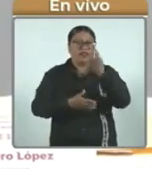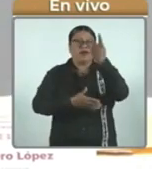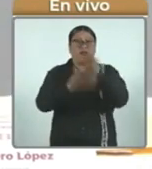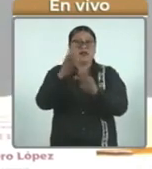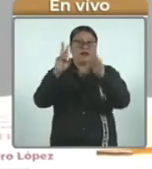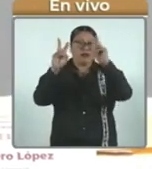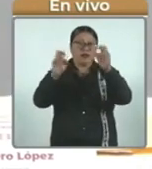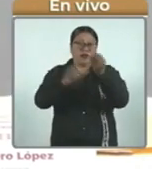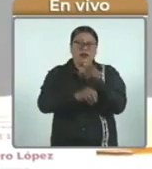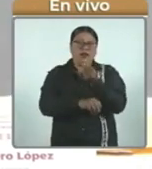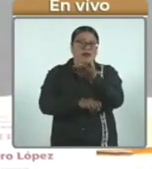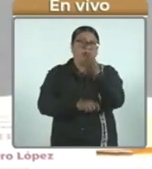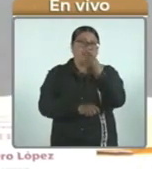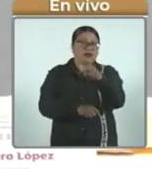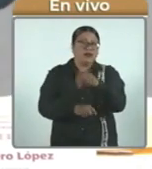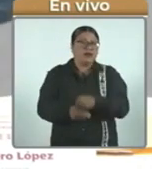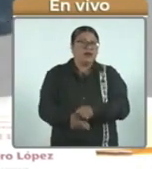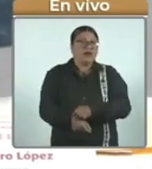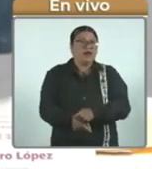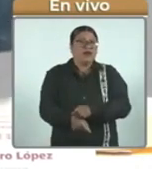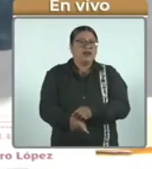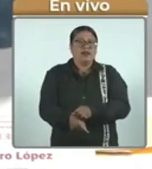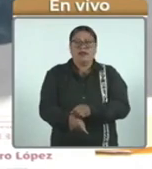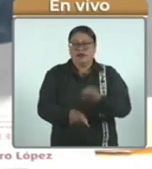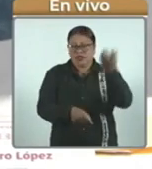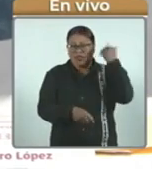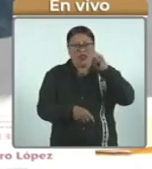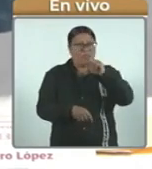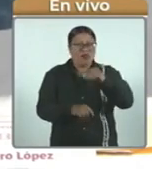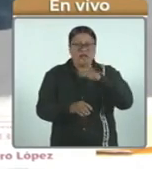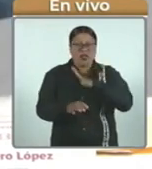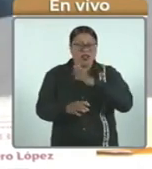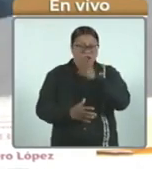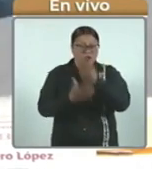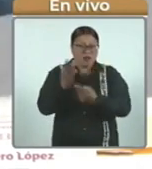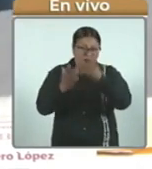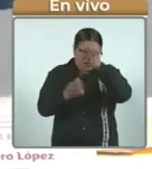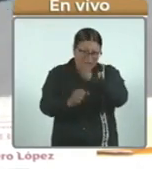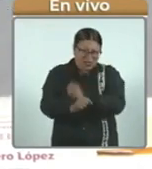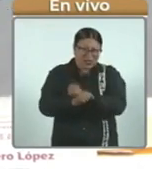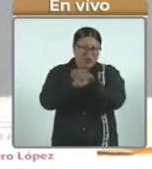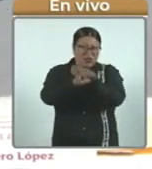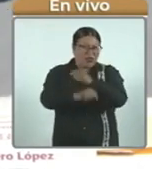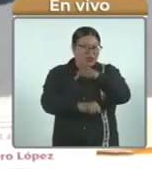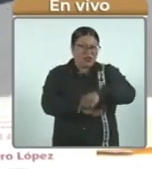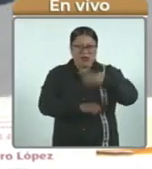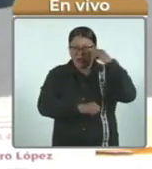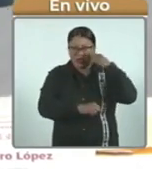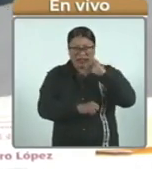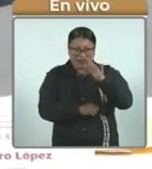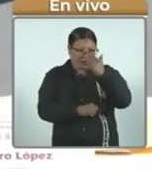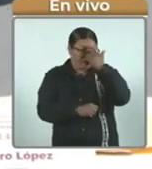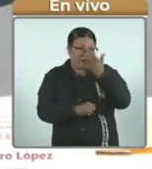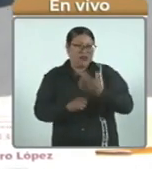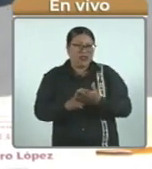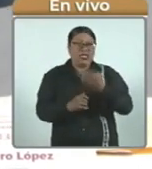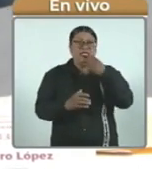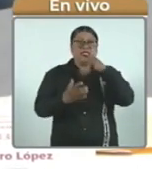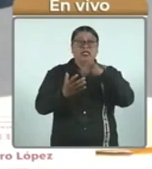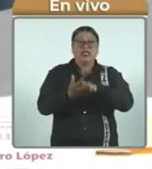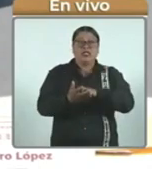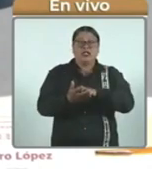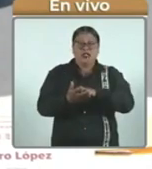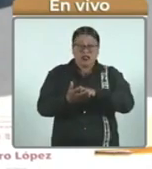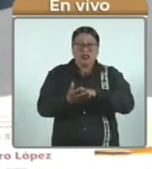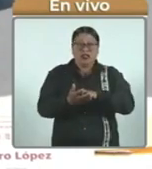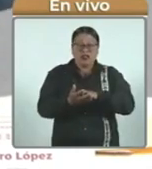le denominamos, nunca había habido un programa para la seguridad en Oaxaca. Acuérdense que los secretarios de Seguridad Pública eran los